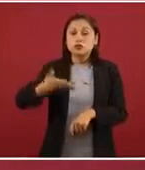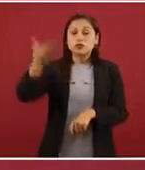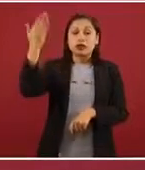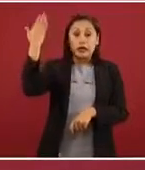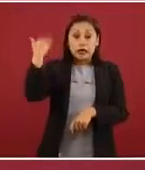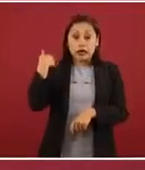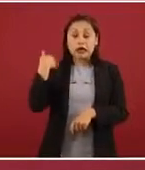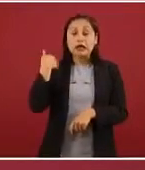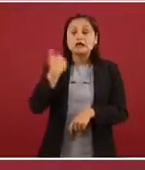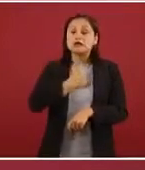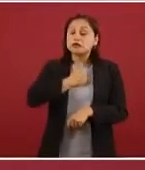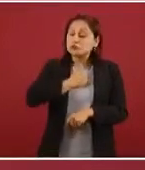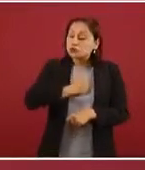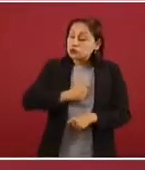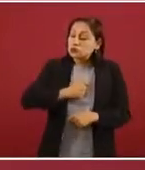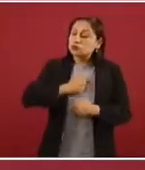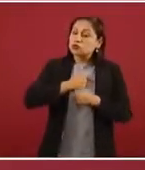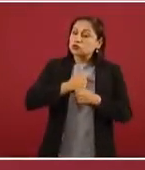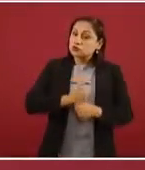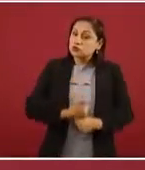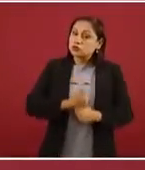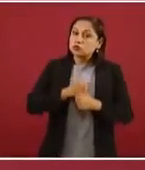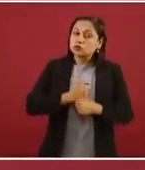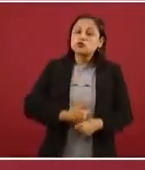gobierno y el presupuesto